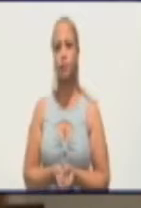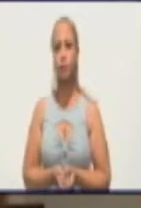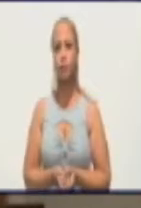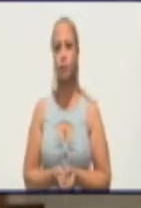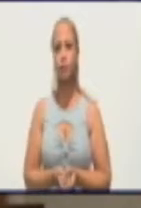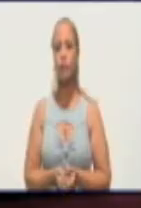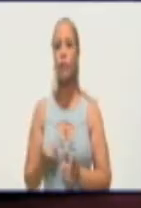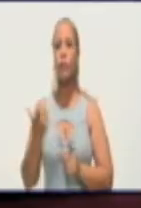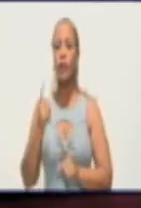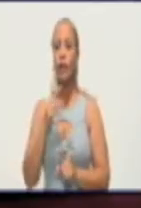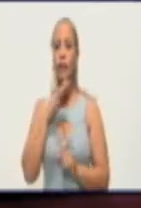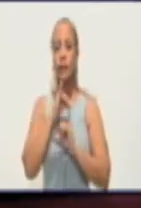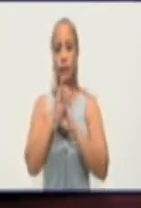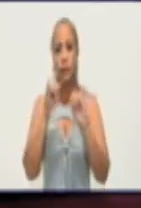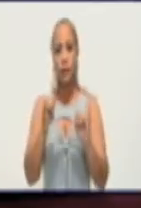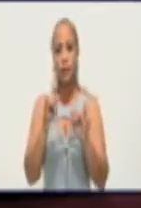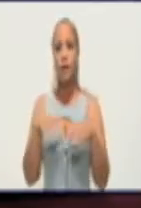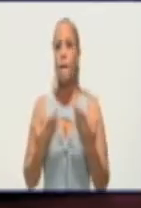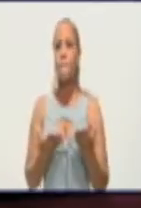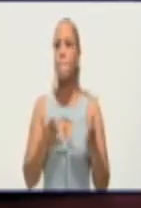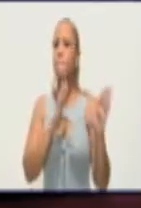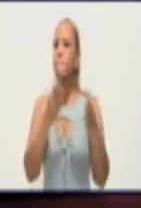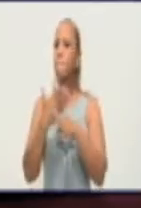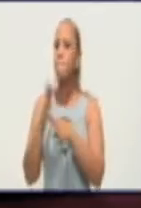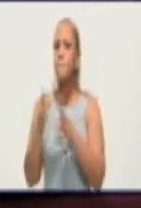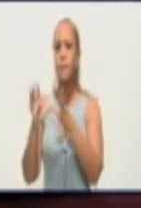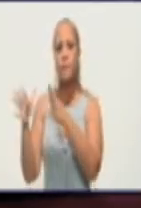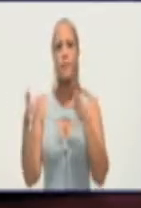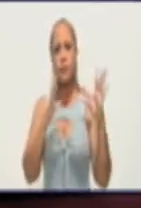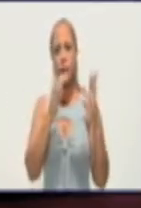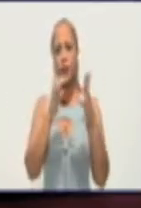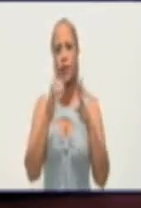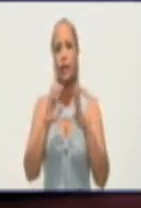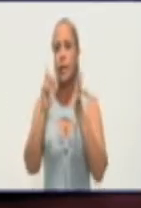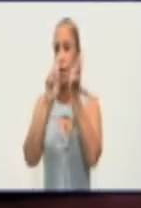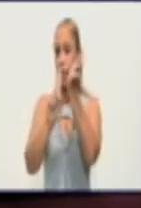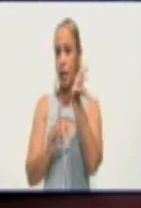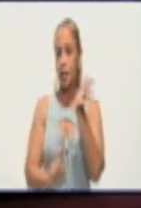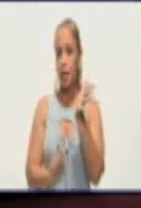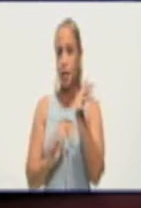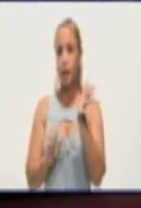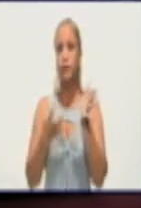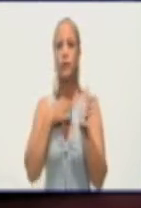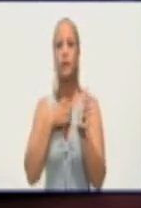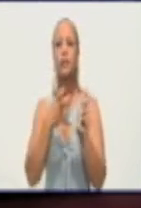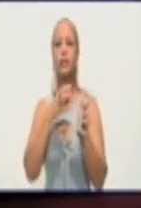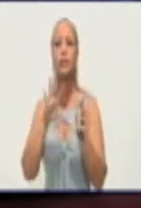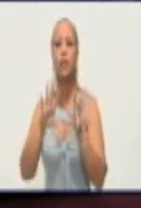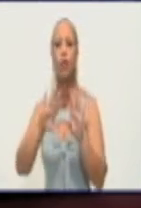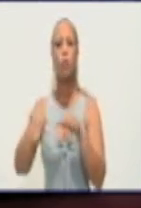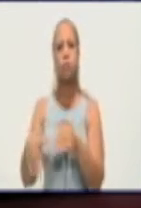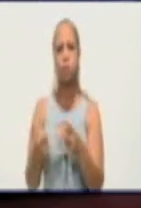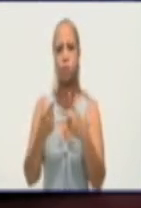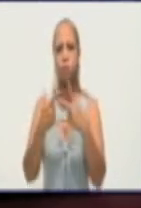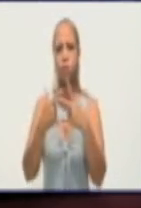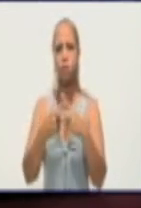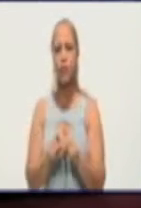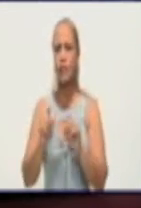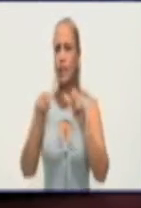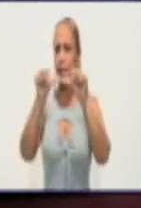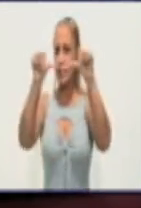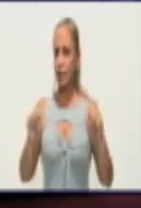ya bernardo espinoza en su información varias unidades generadoras de energía eléctrica han tenido que salir del sistema